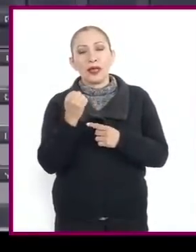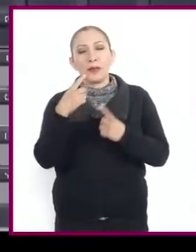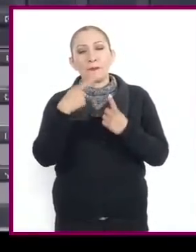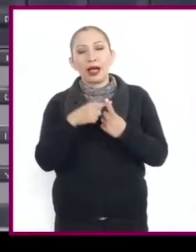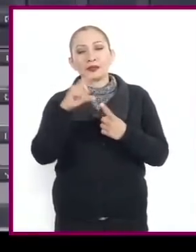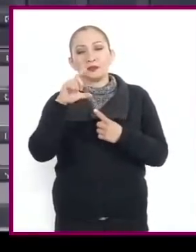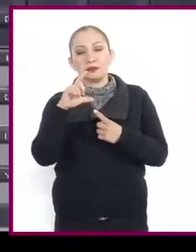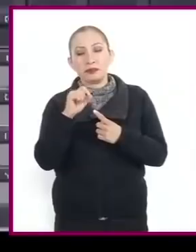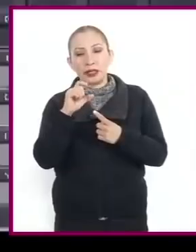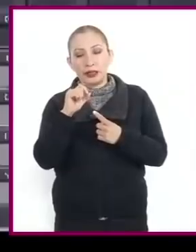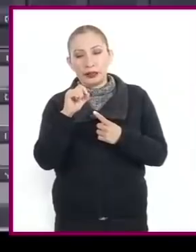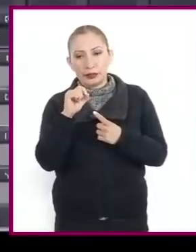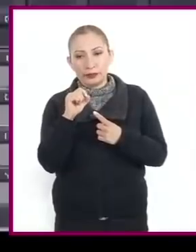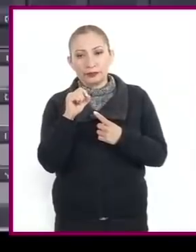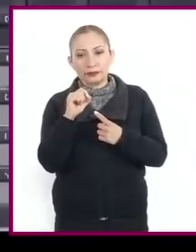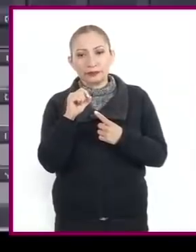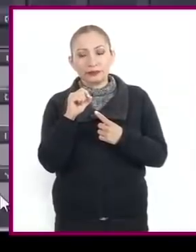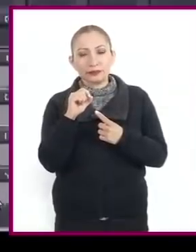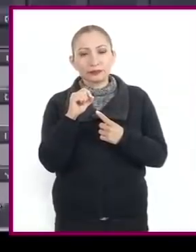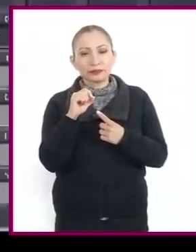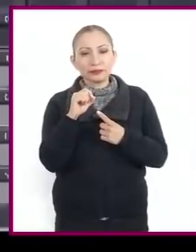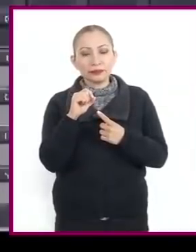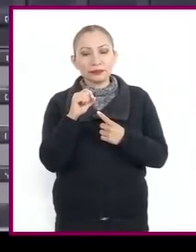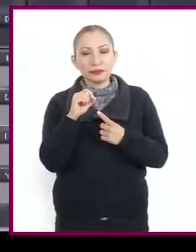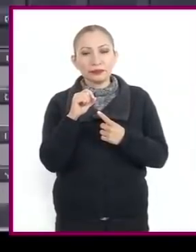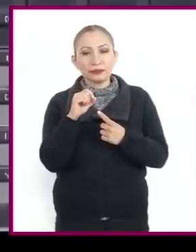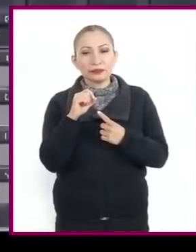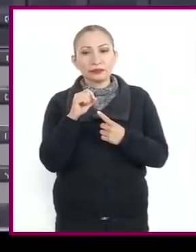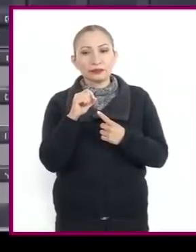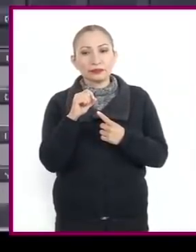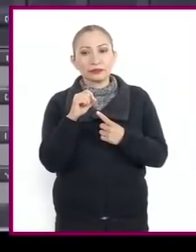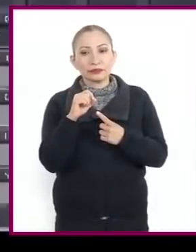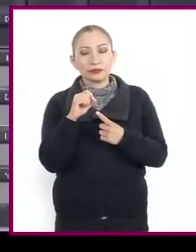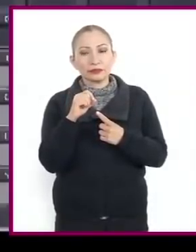29 más 20